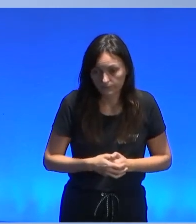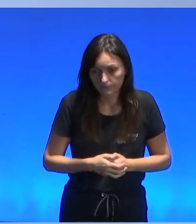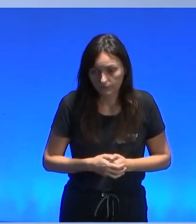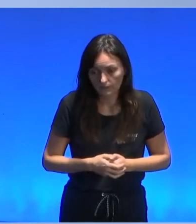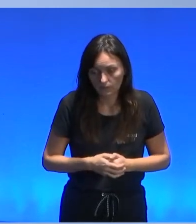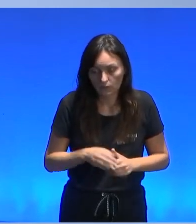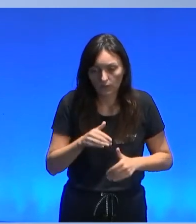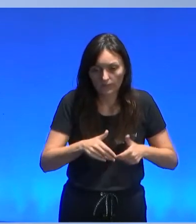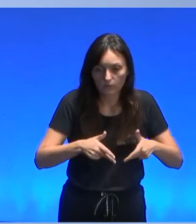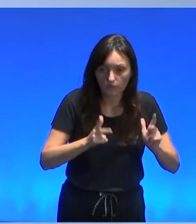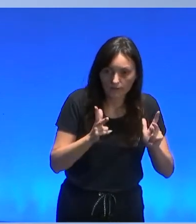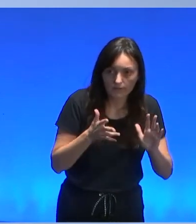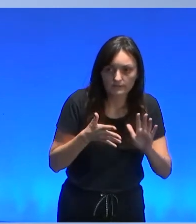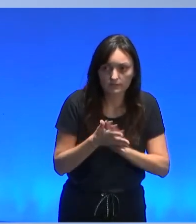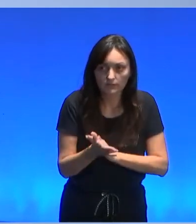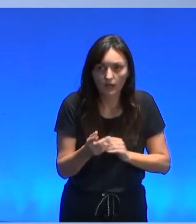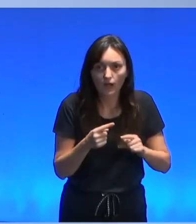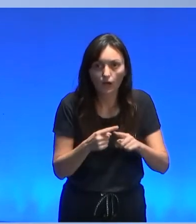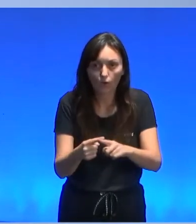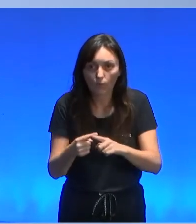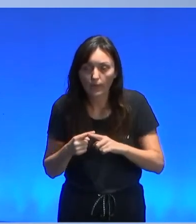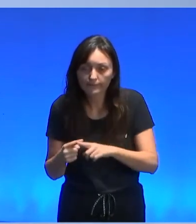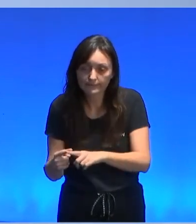democracia significa compartir, significa